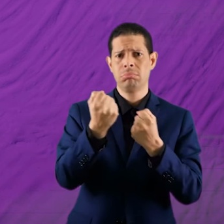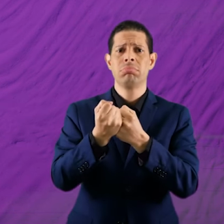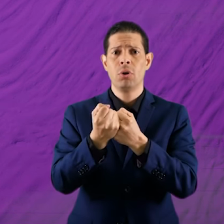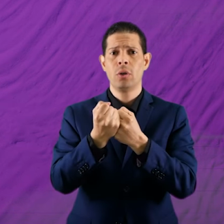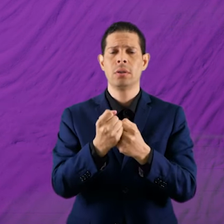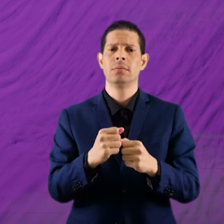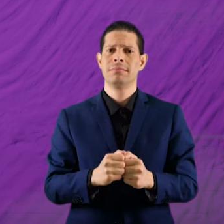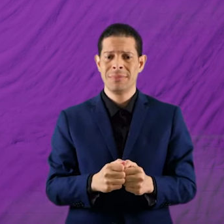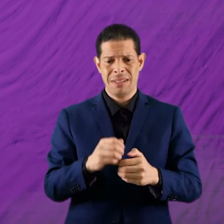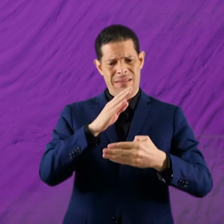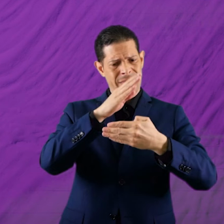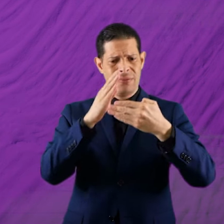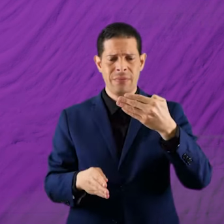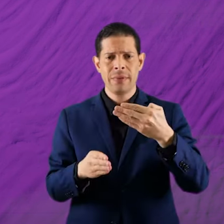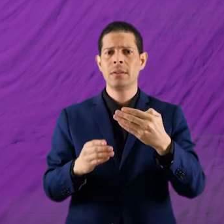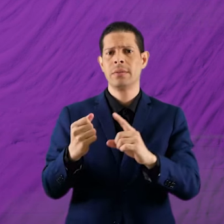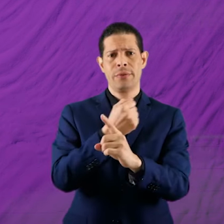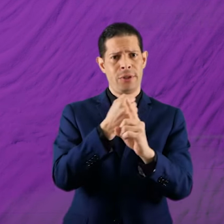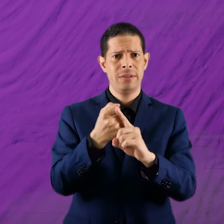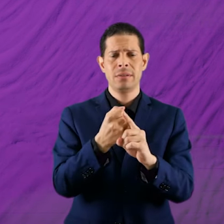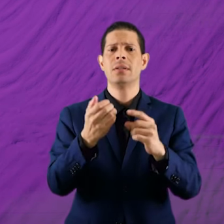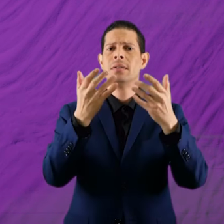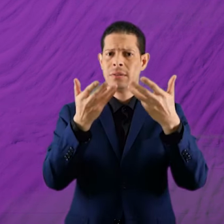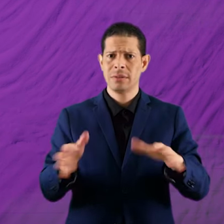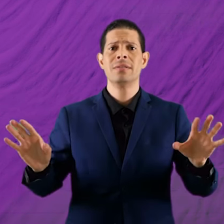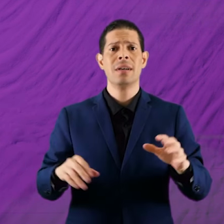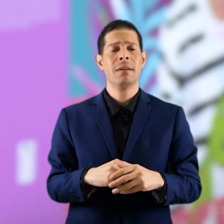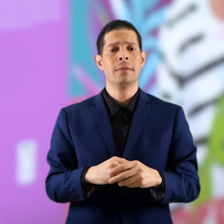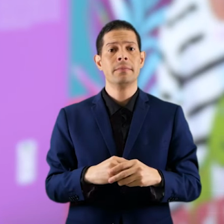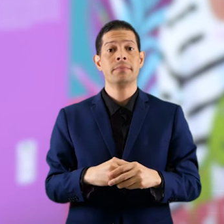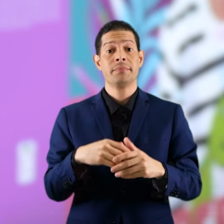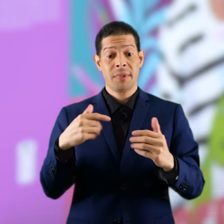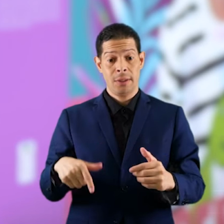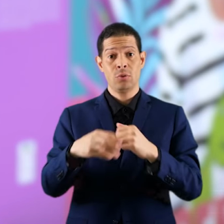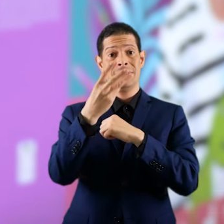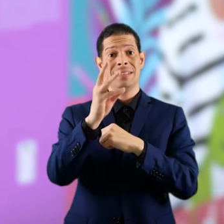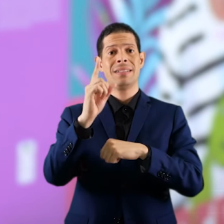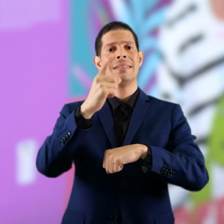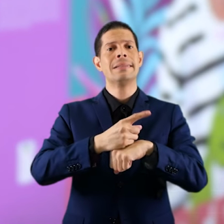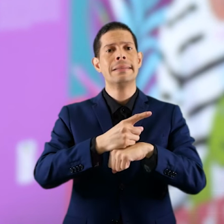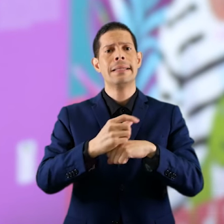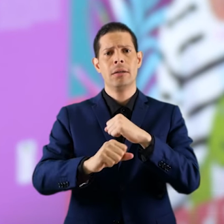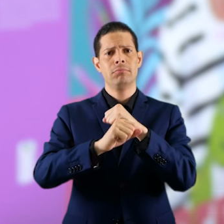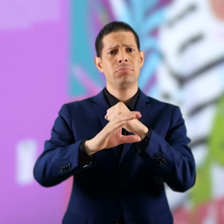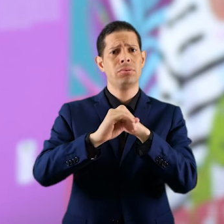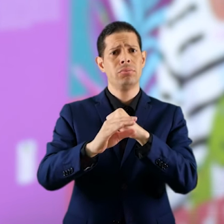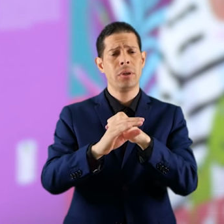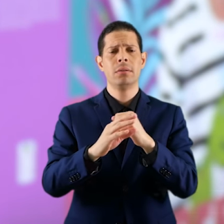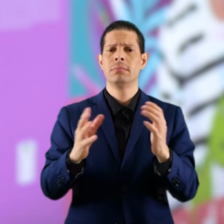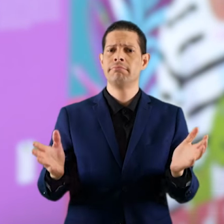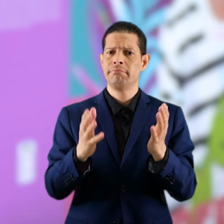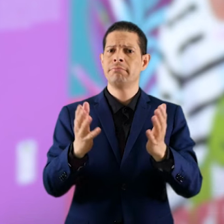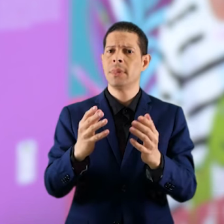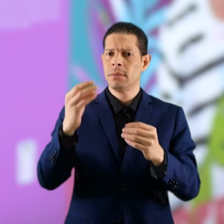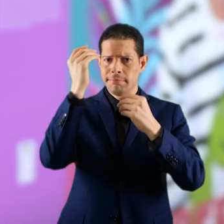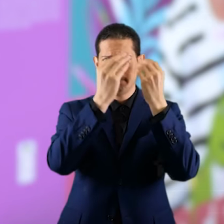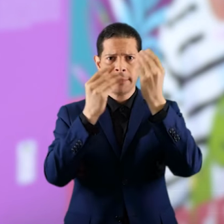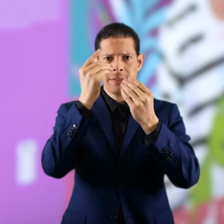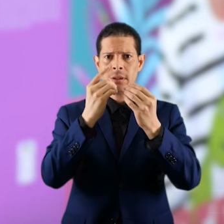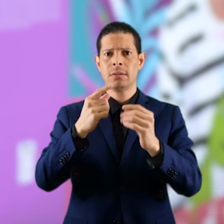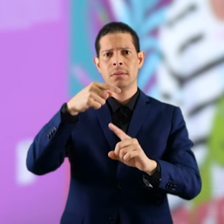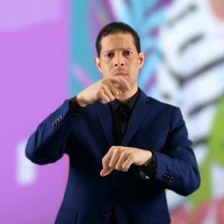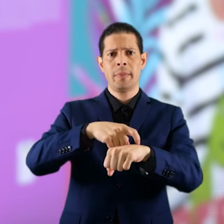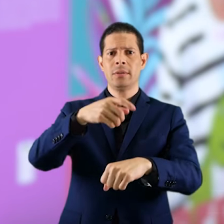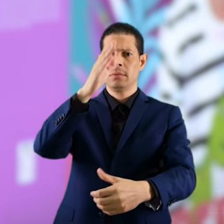sectores. Pongamos fin a la violencia contra las mujeres ya. Durante estos 16 días de activismo contra la violencia de género,